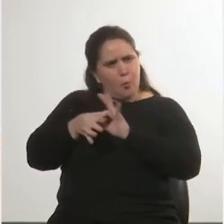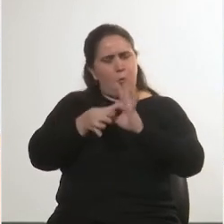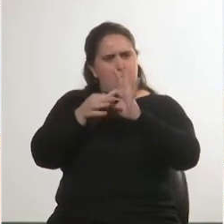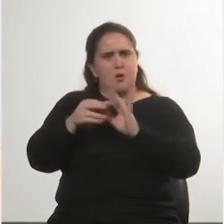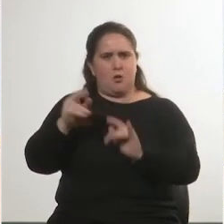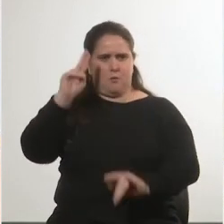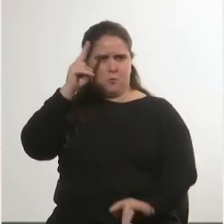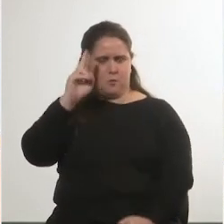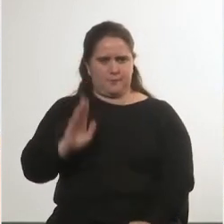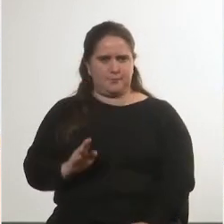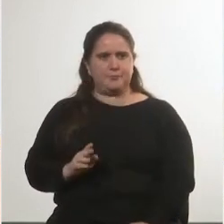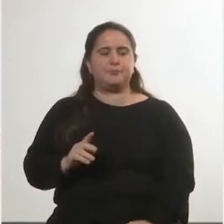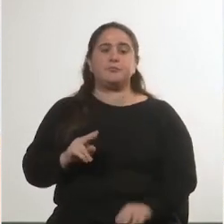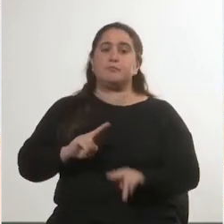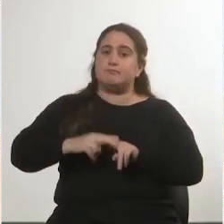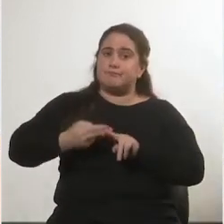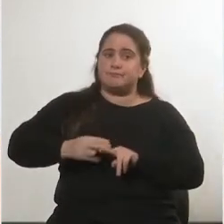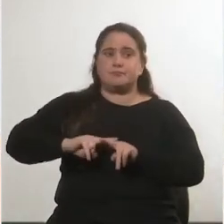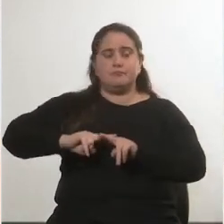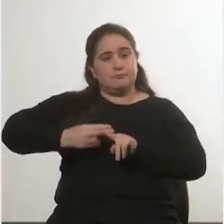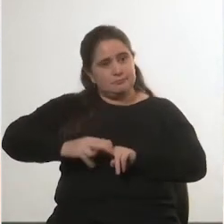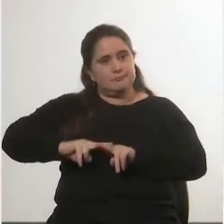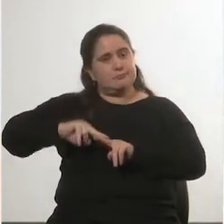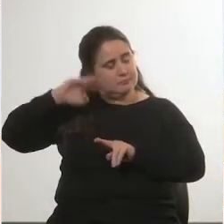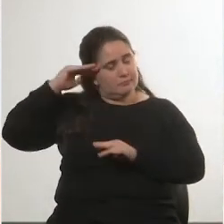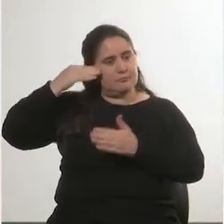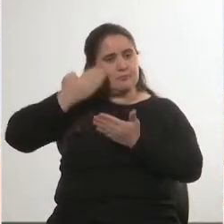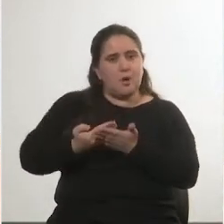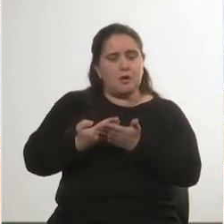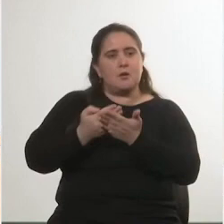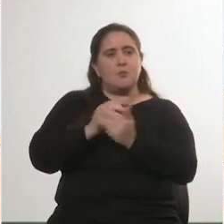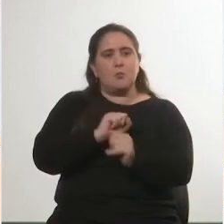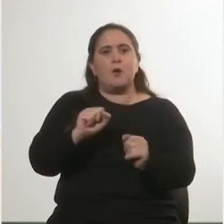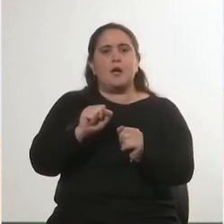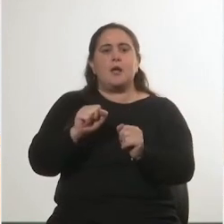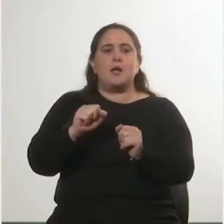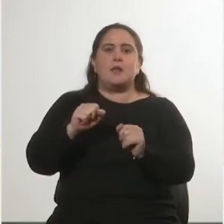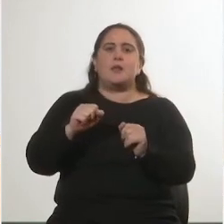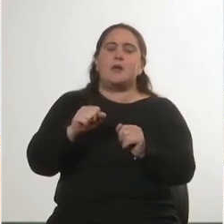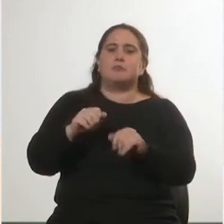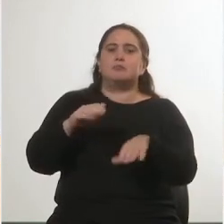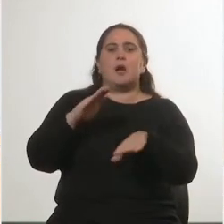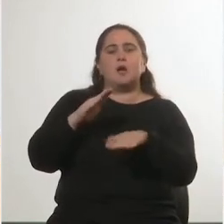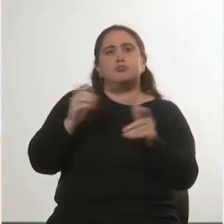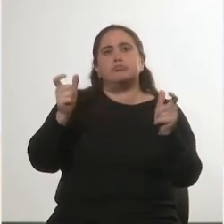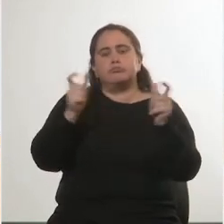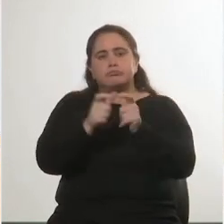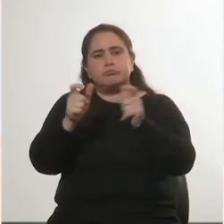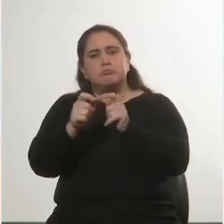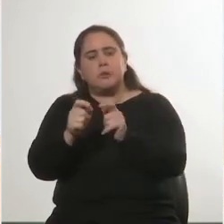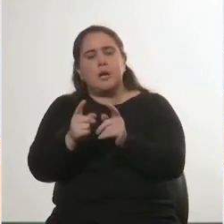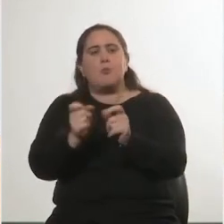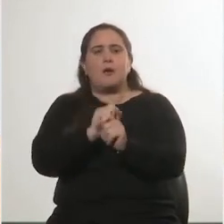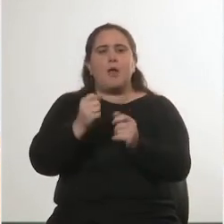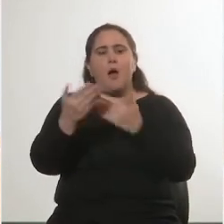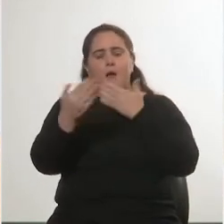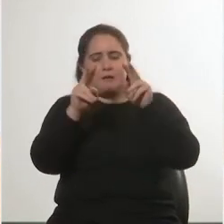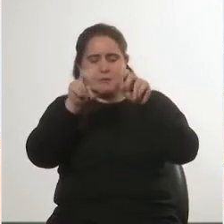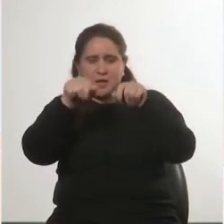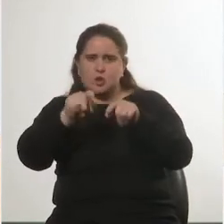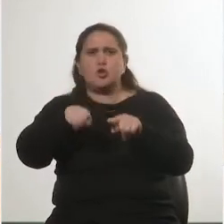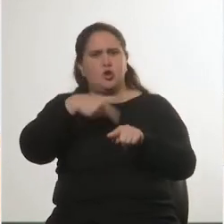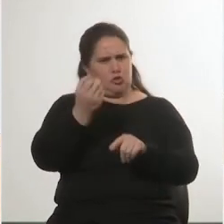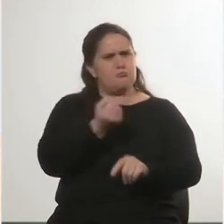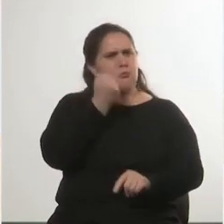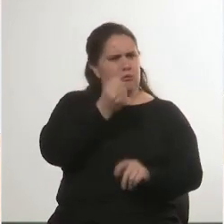Una y otra vez hemos propuesto instalar los ámbitos necesarios para tratar estos temas y otros